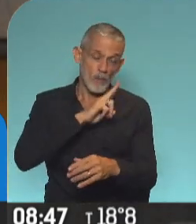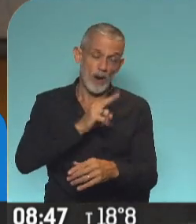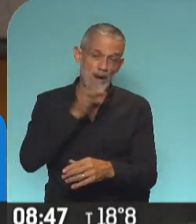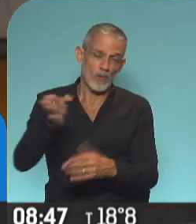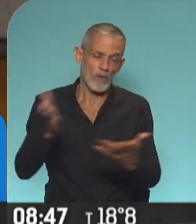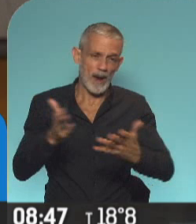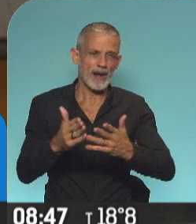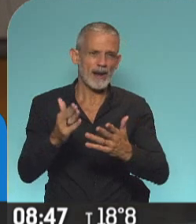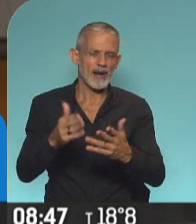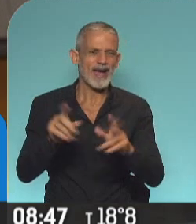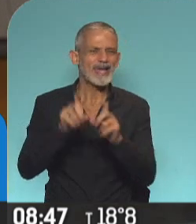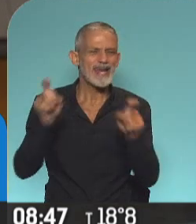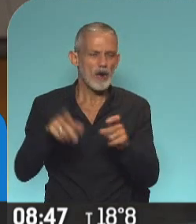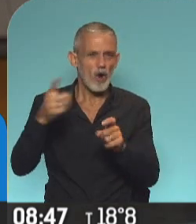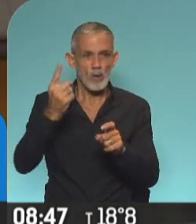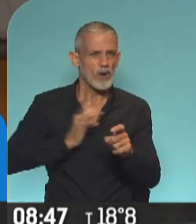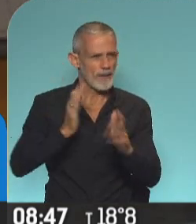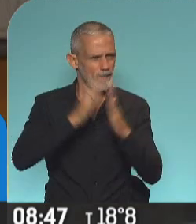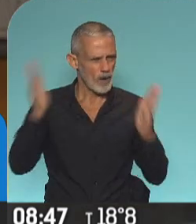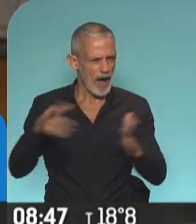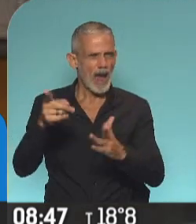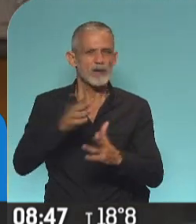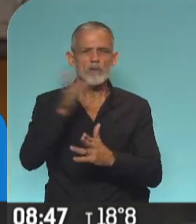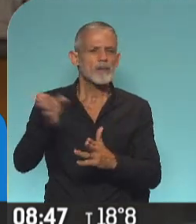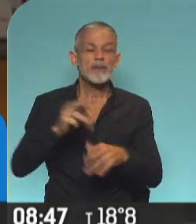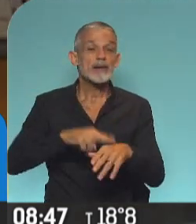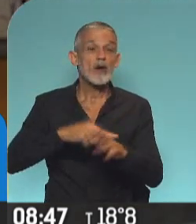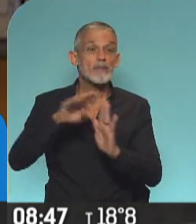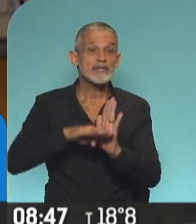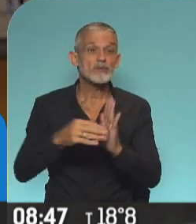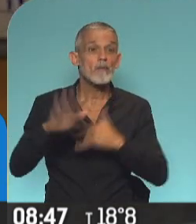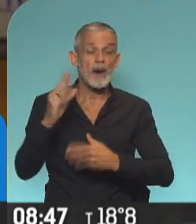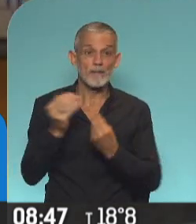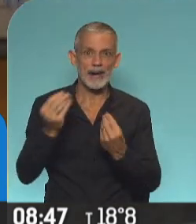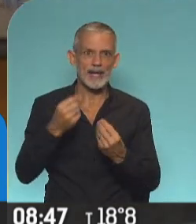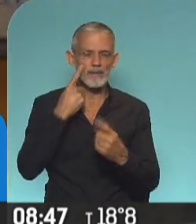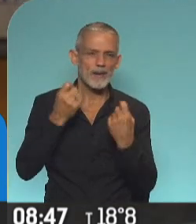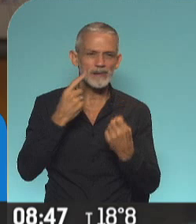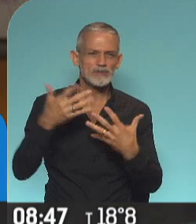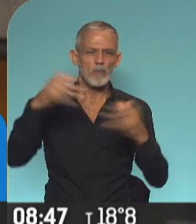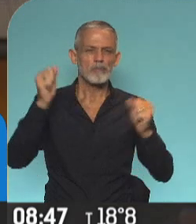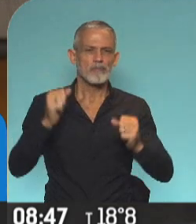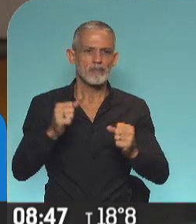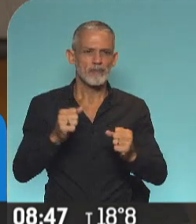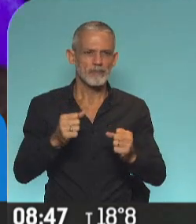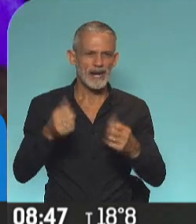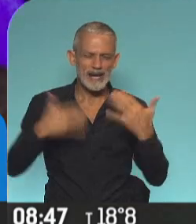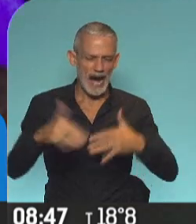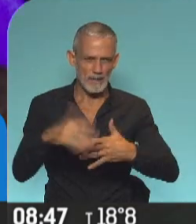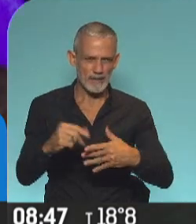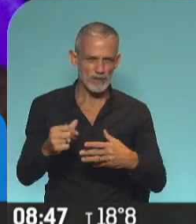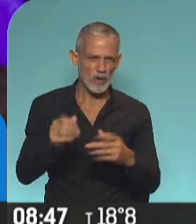consultar al ginecólogo una vez al año que otra recomendación podemos dar precisamente para prevenir y tener un diagnóstico anticipado